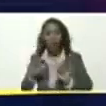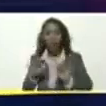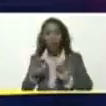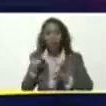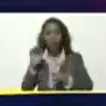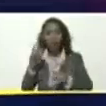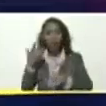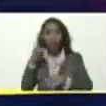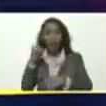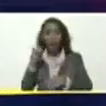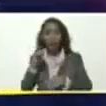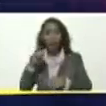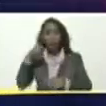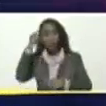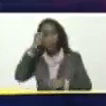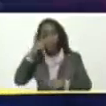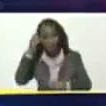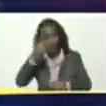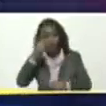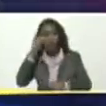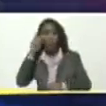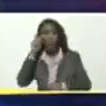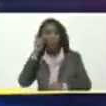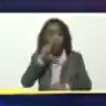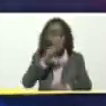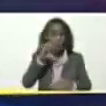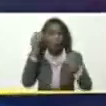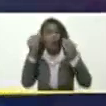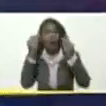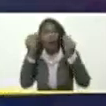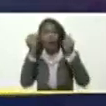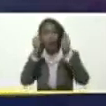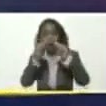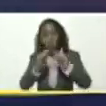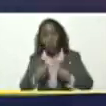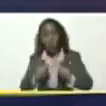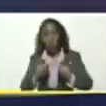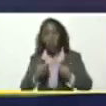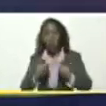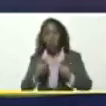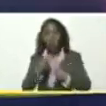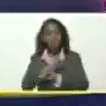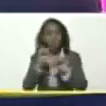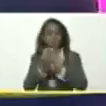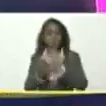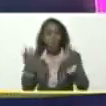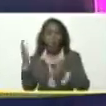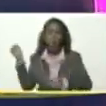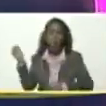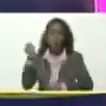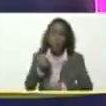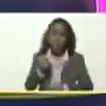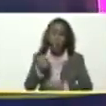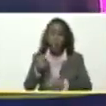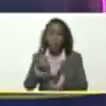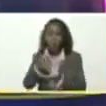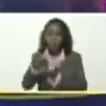haber, audiovisual, artesanal, en fin, todo eso, vengan compañeros, suban para